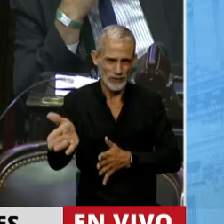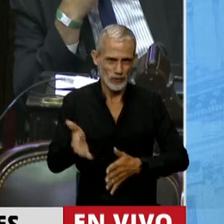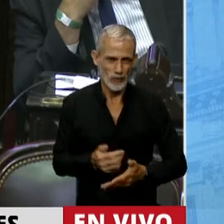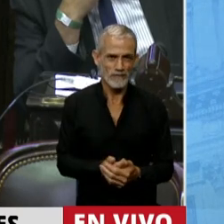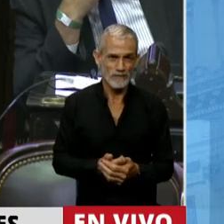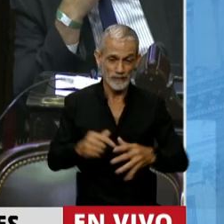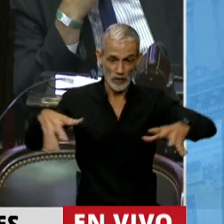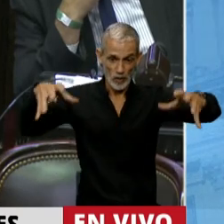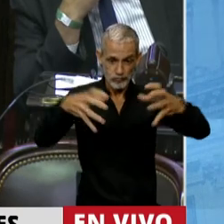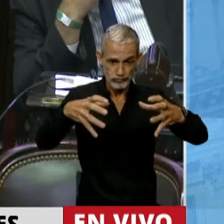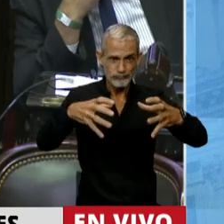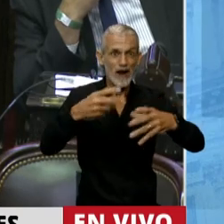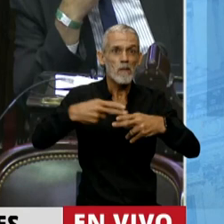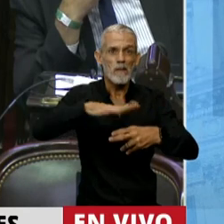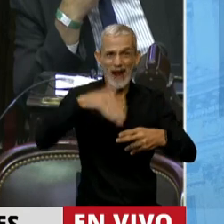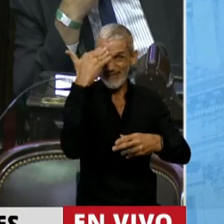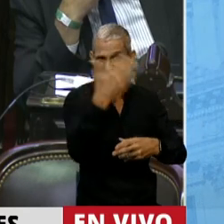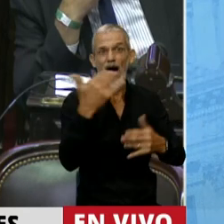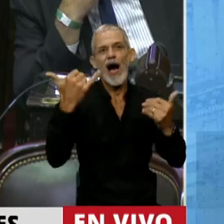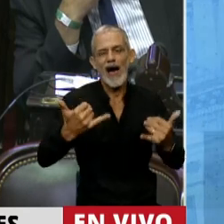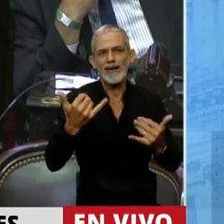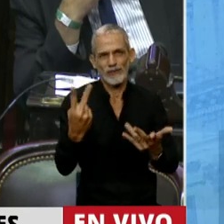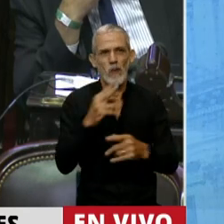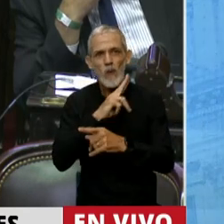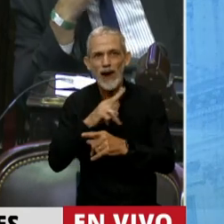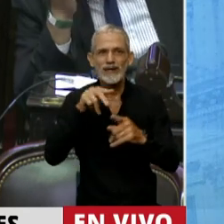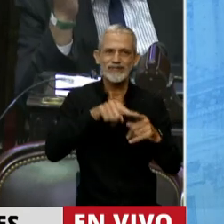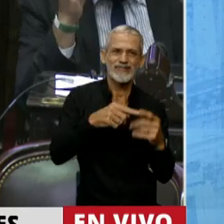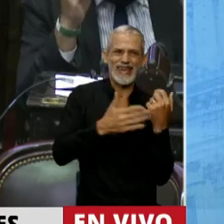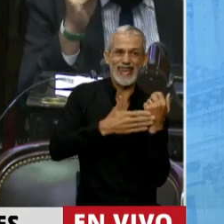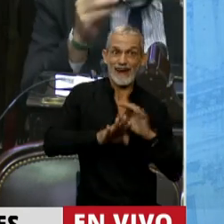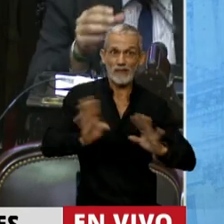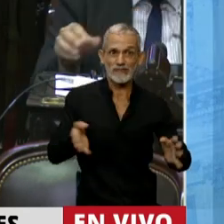gratuito. Y este rechazo lo hacemos con la autoridad